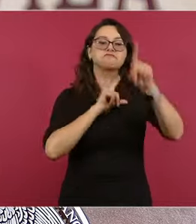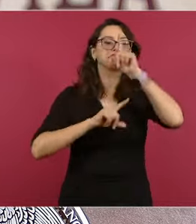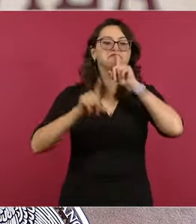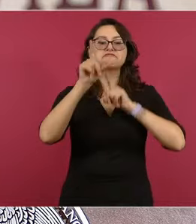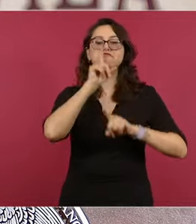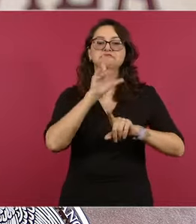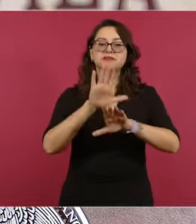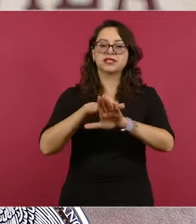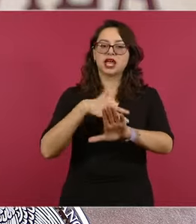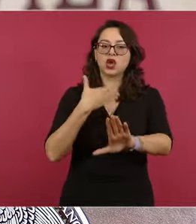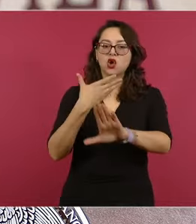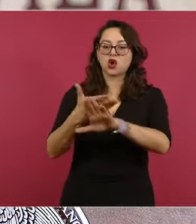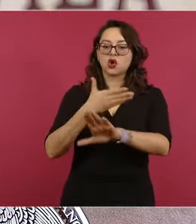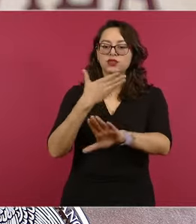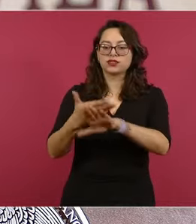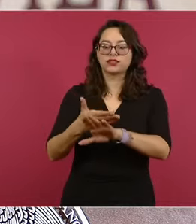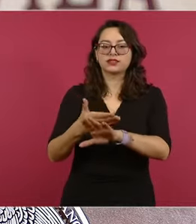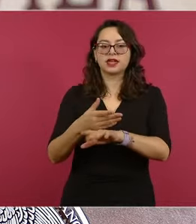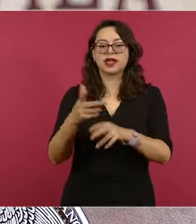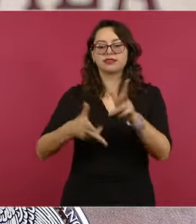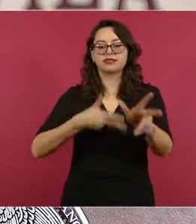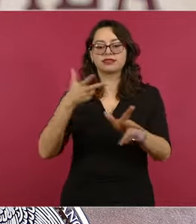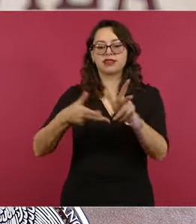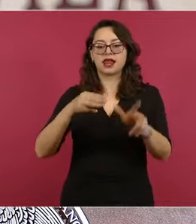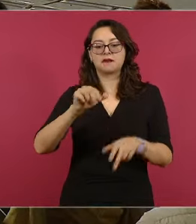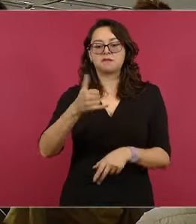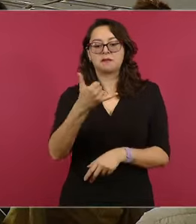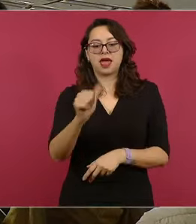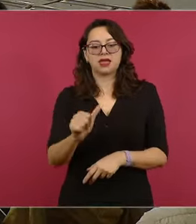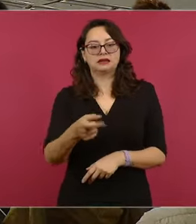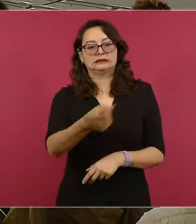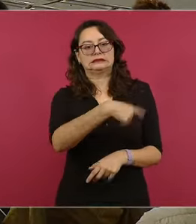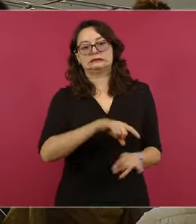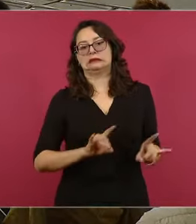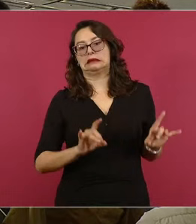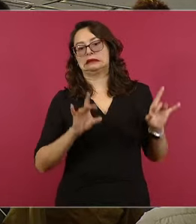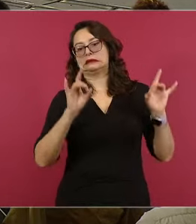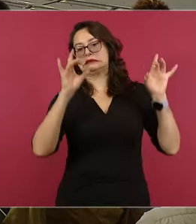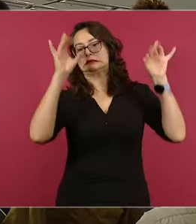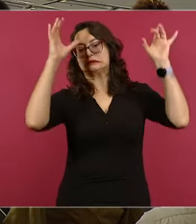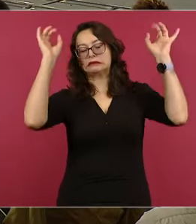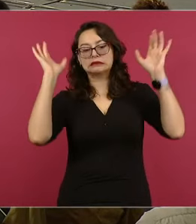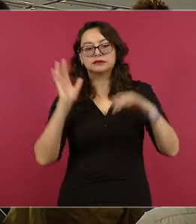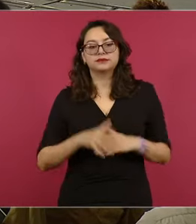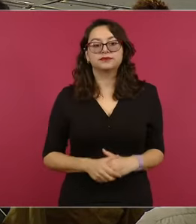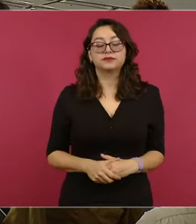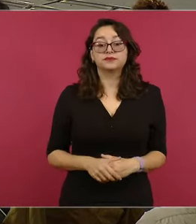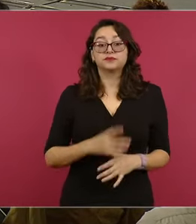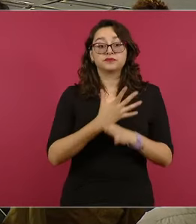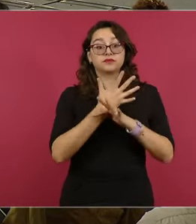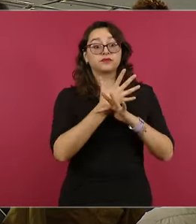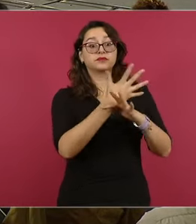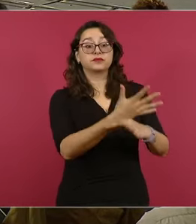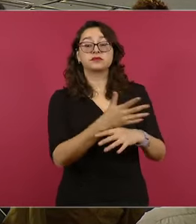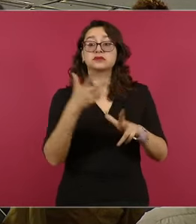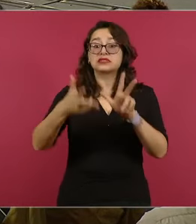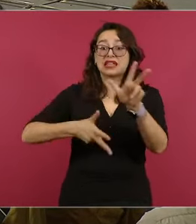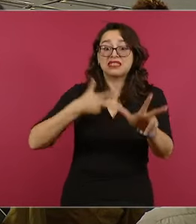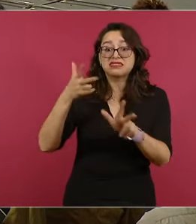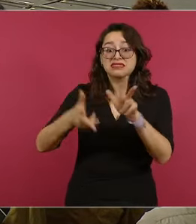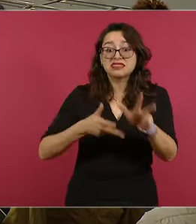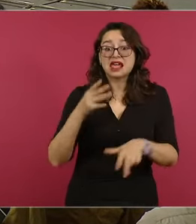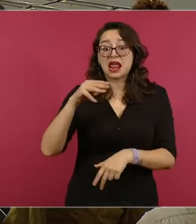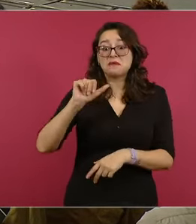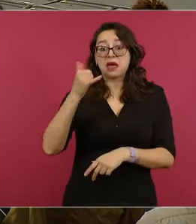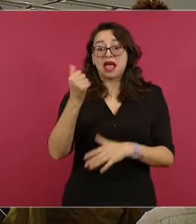Los reaccionarios, para que no nos regañen. Es mentira que una estructura del Tren Maya se haya colapsado. Este fin de